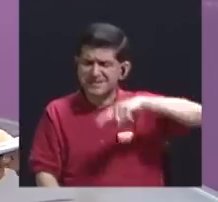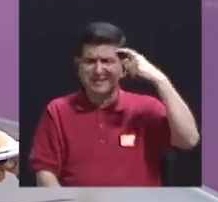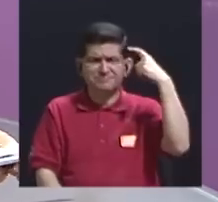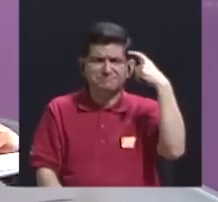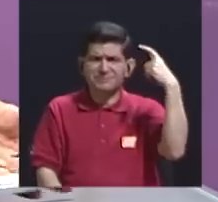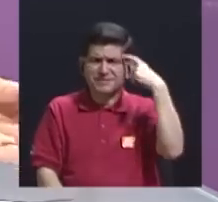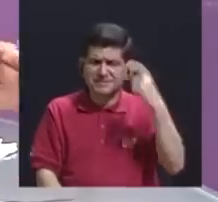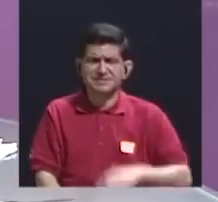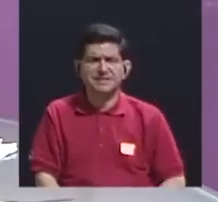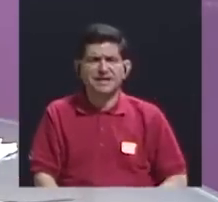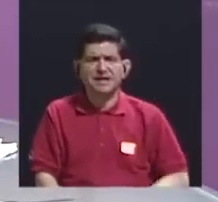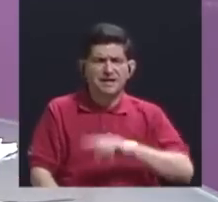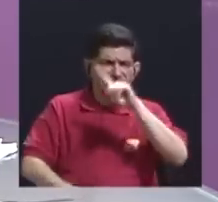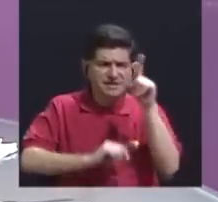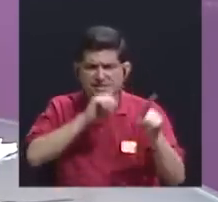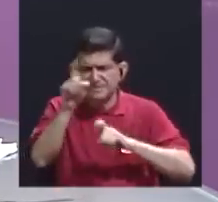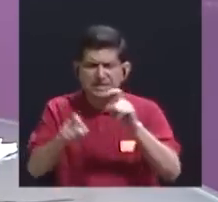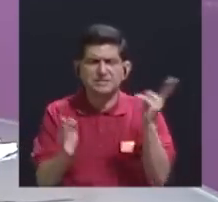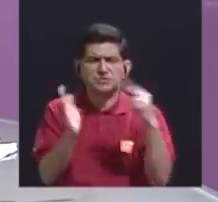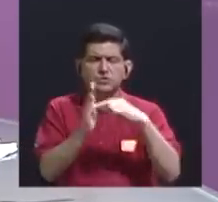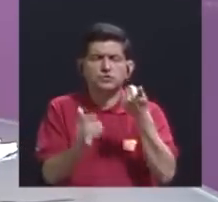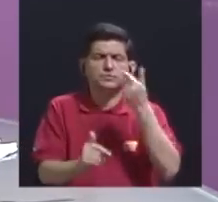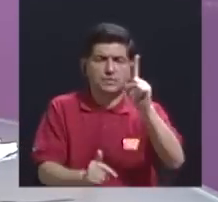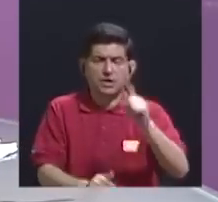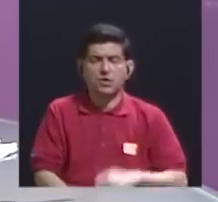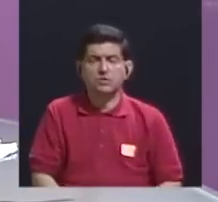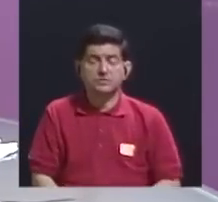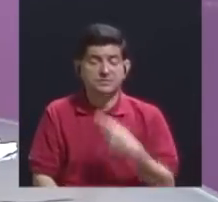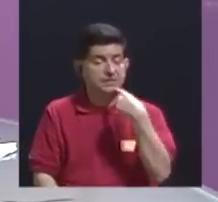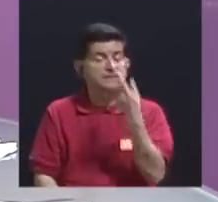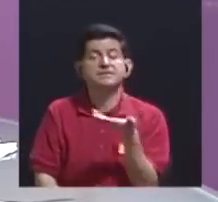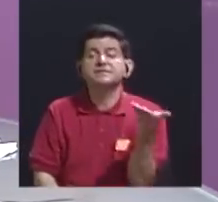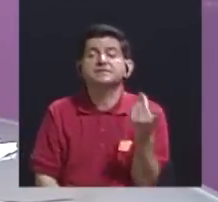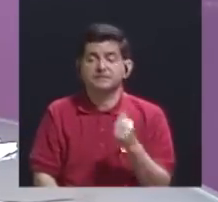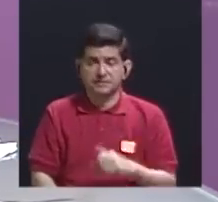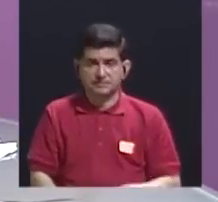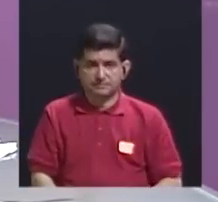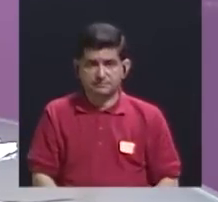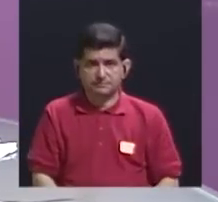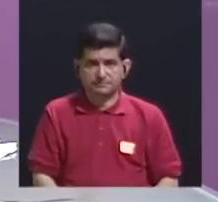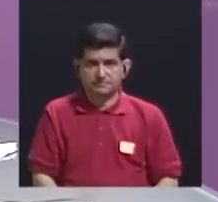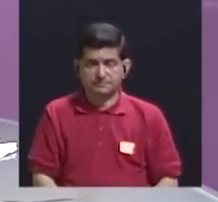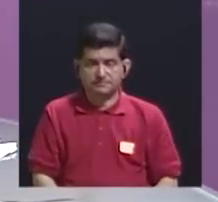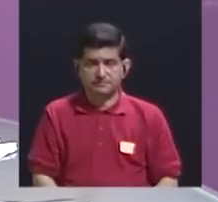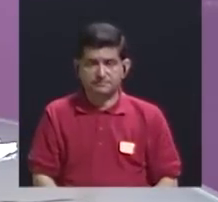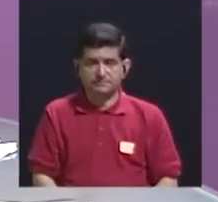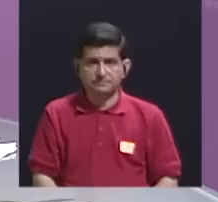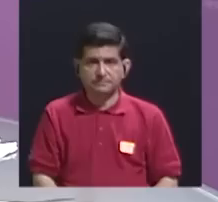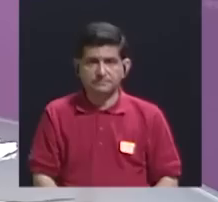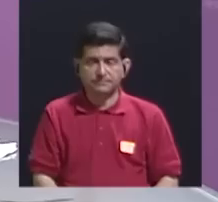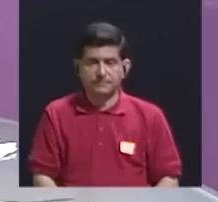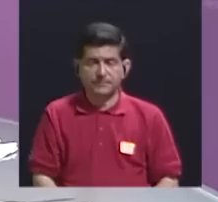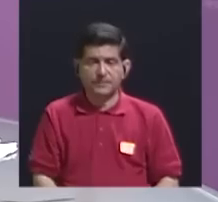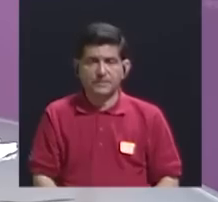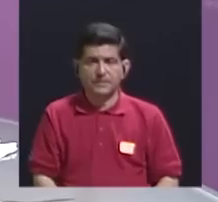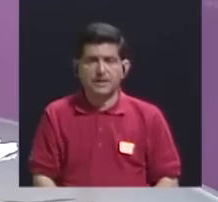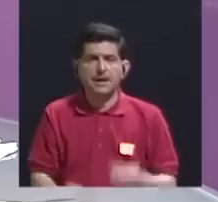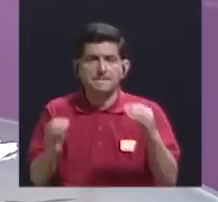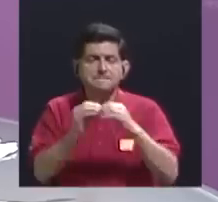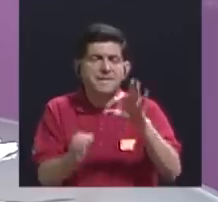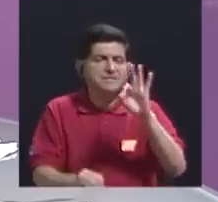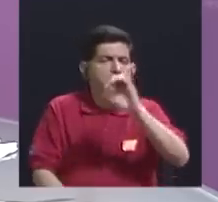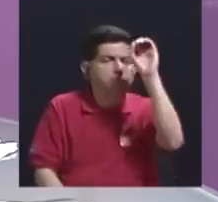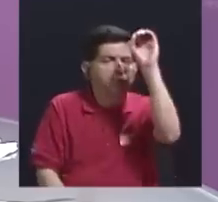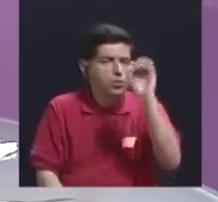pensar en el censo del 2011 el censo nos dice que el 9 más del